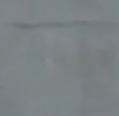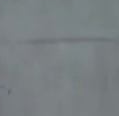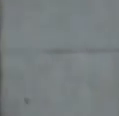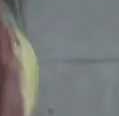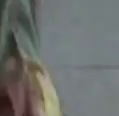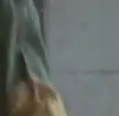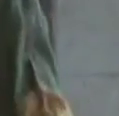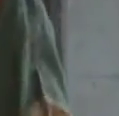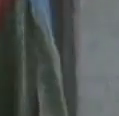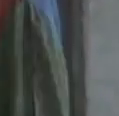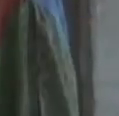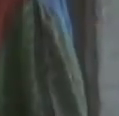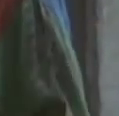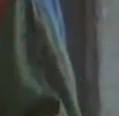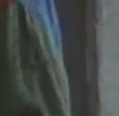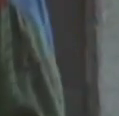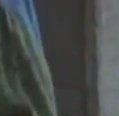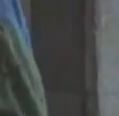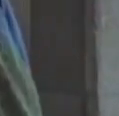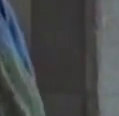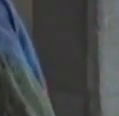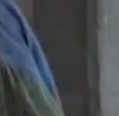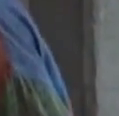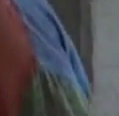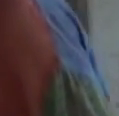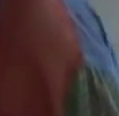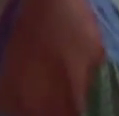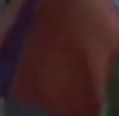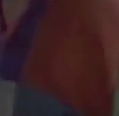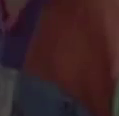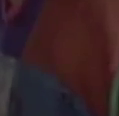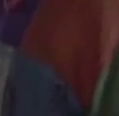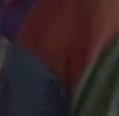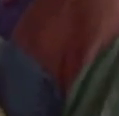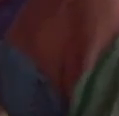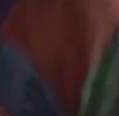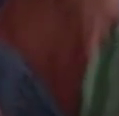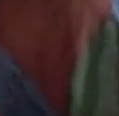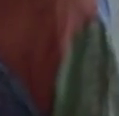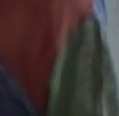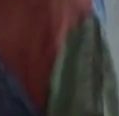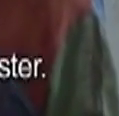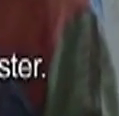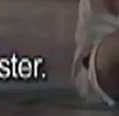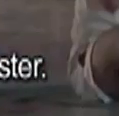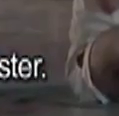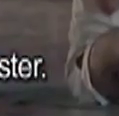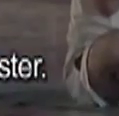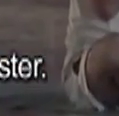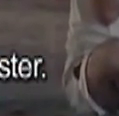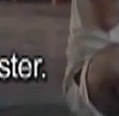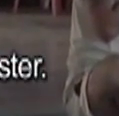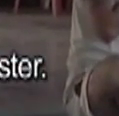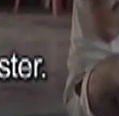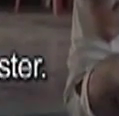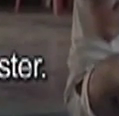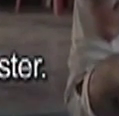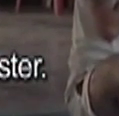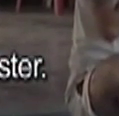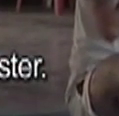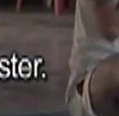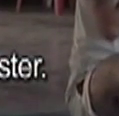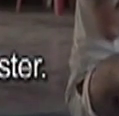una contradicción, que la disciplina que parece que te está, ¿no?, es decir, coartando, al contrario, es la que te da la